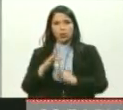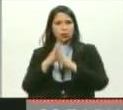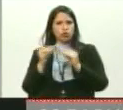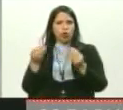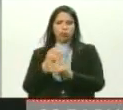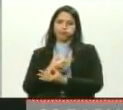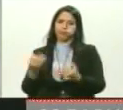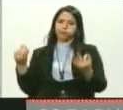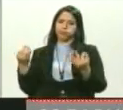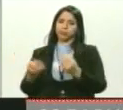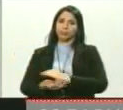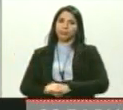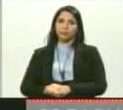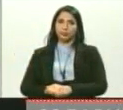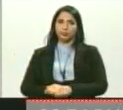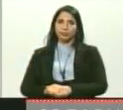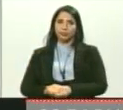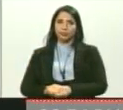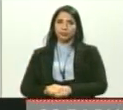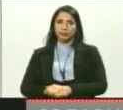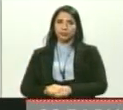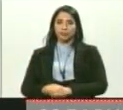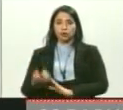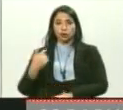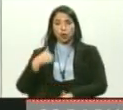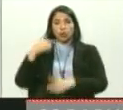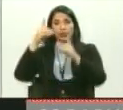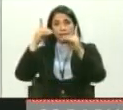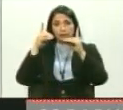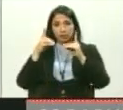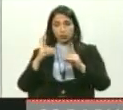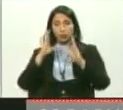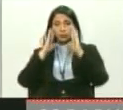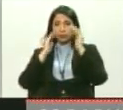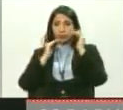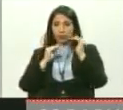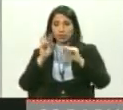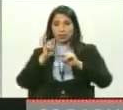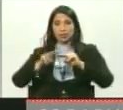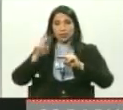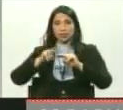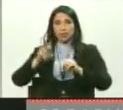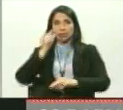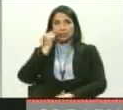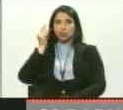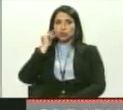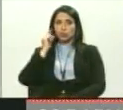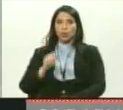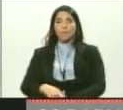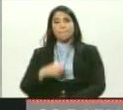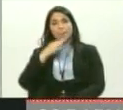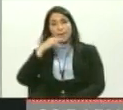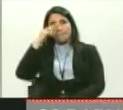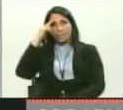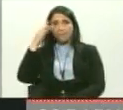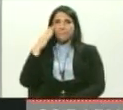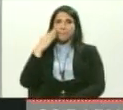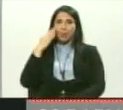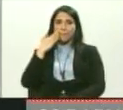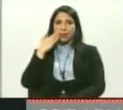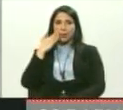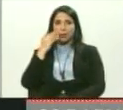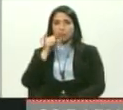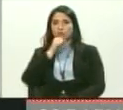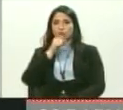éxito. Por eso he decidido, atención, niños y niñas, padres, madres, abuelos y